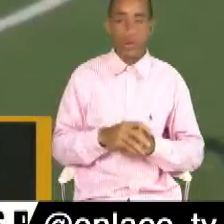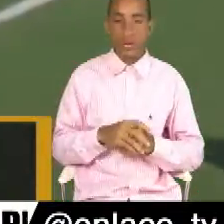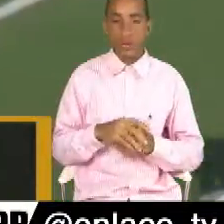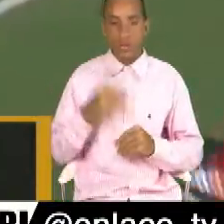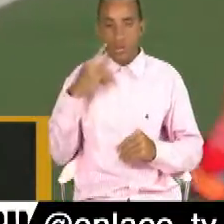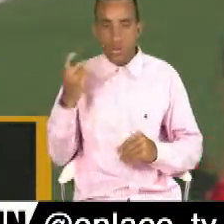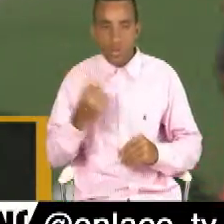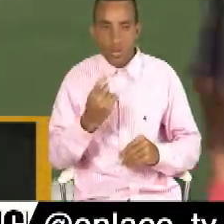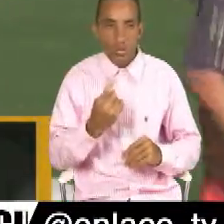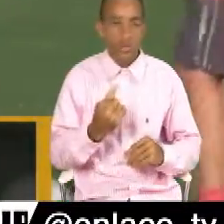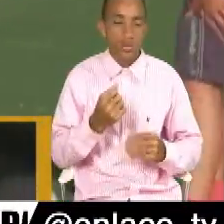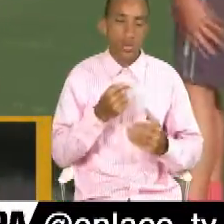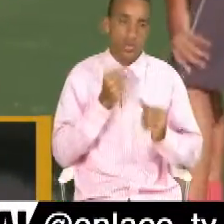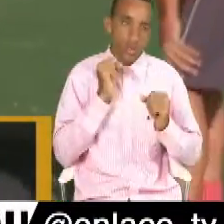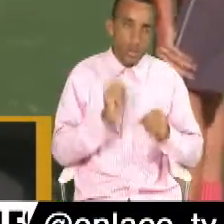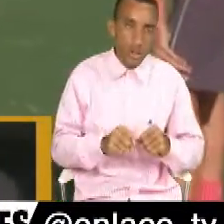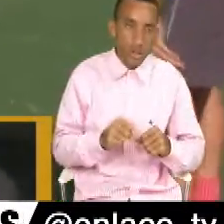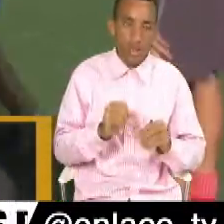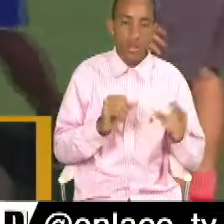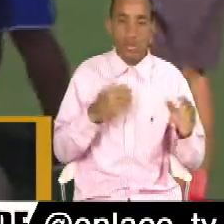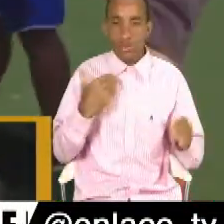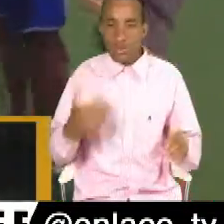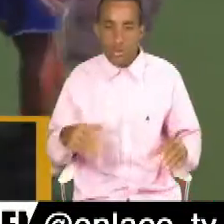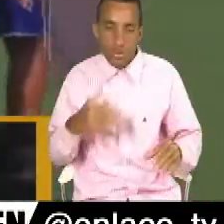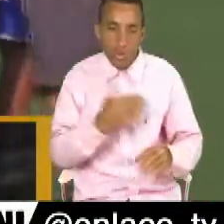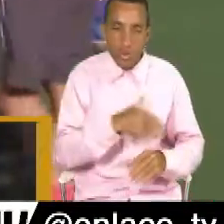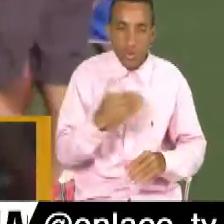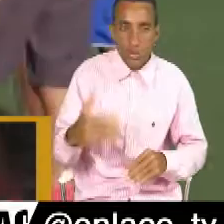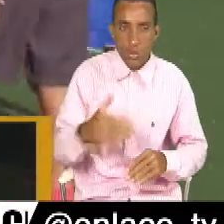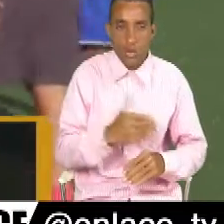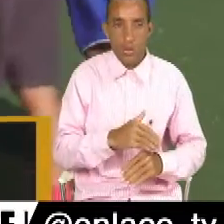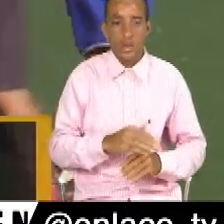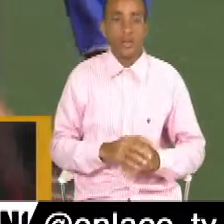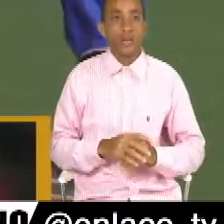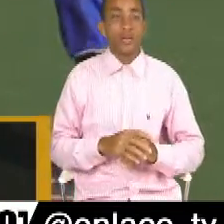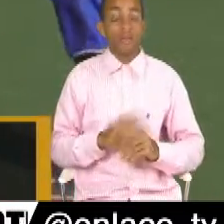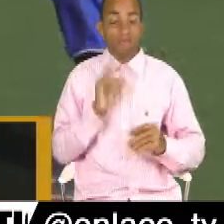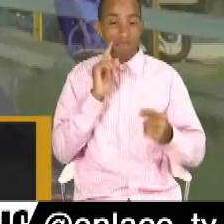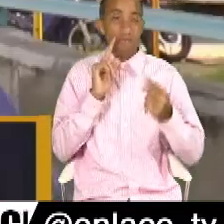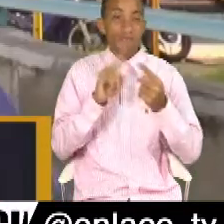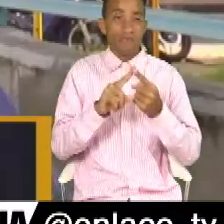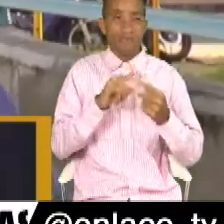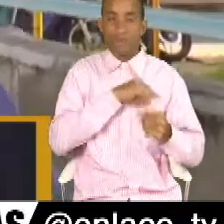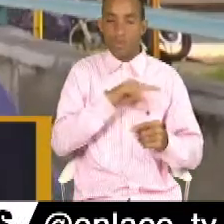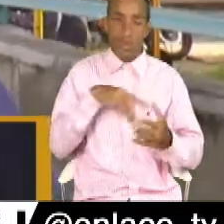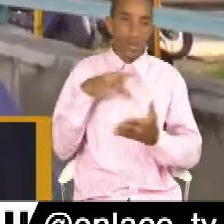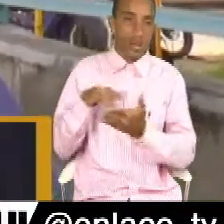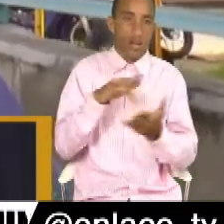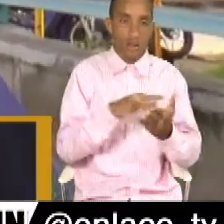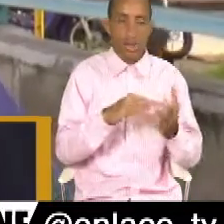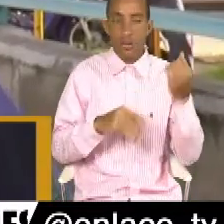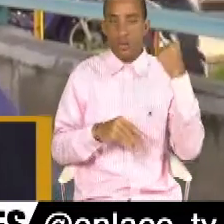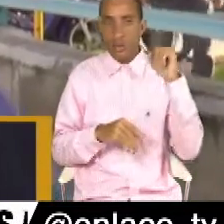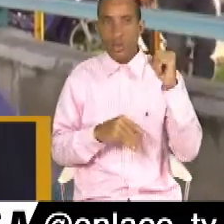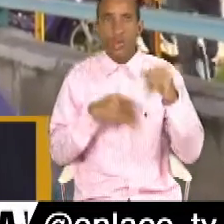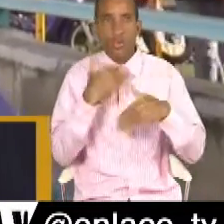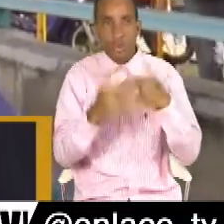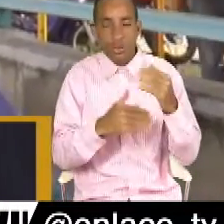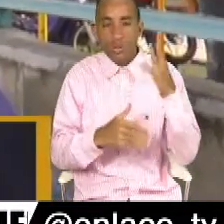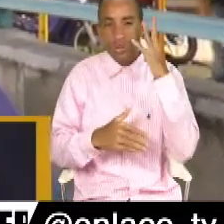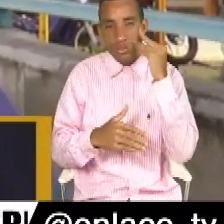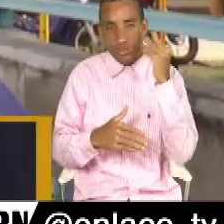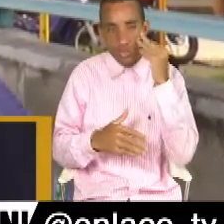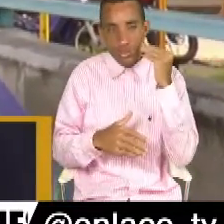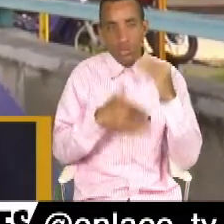posibilidades para los jugadores. Las expectativas de nosotros siempre es participar, ganar experiencia y que esa experiencia